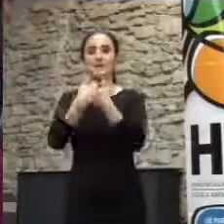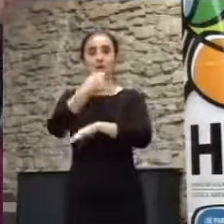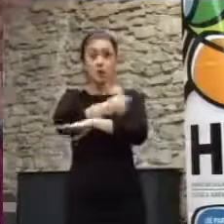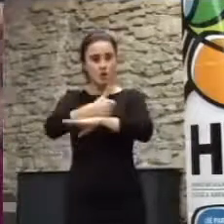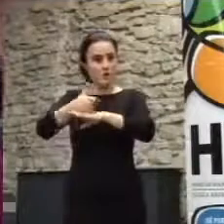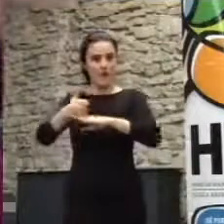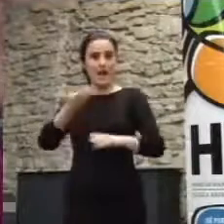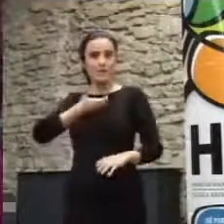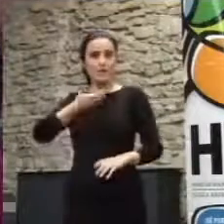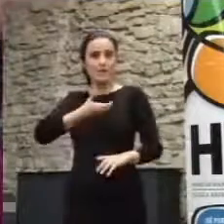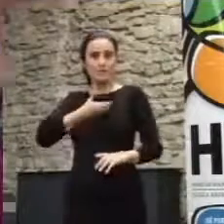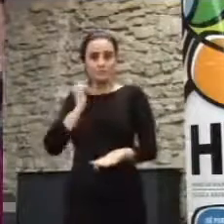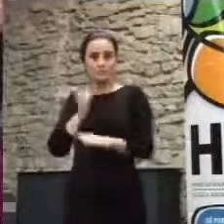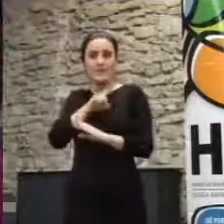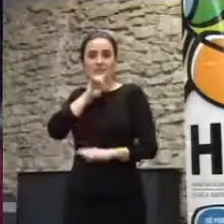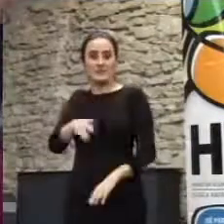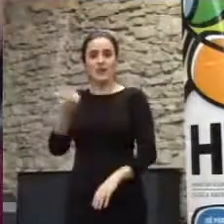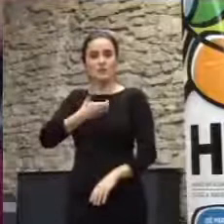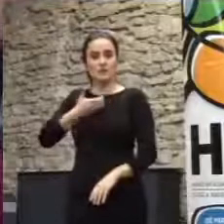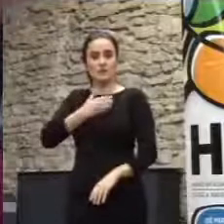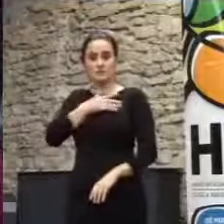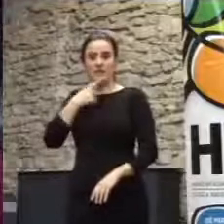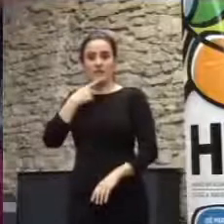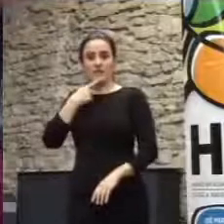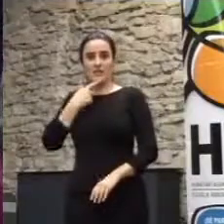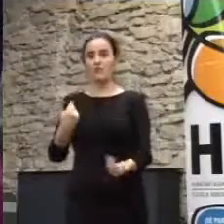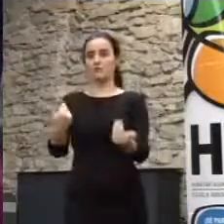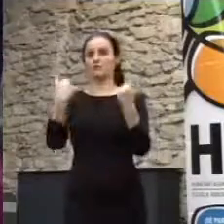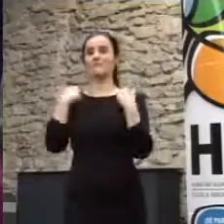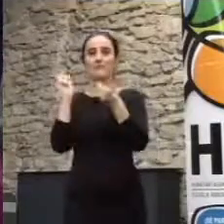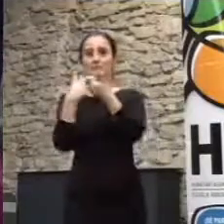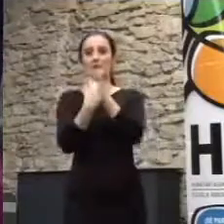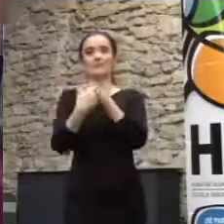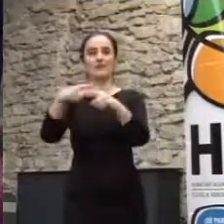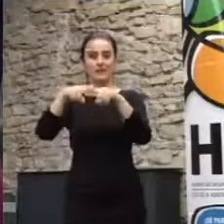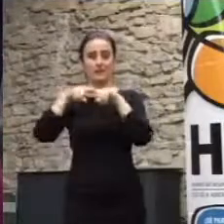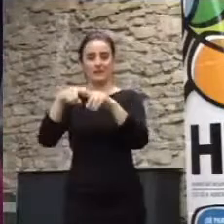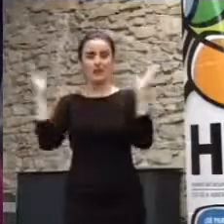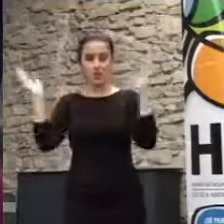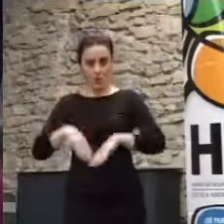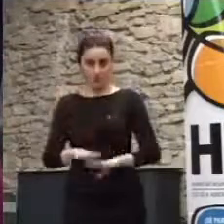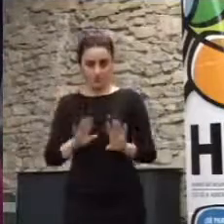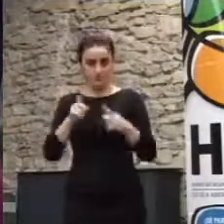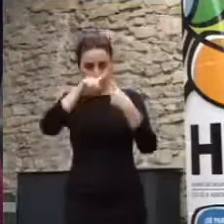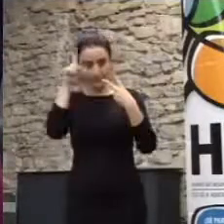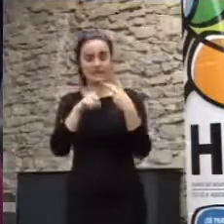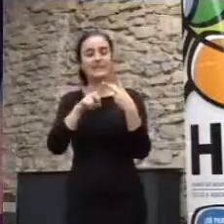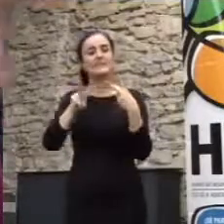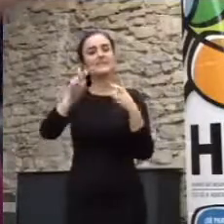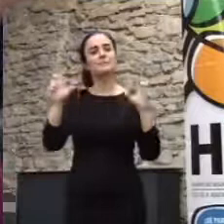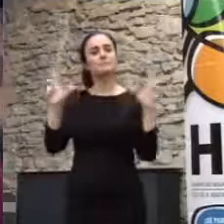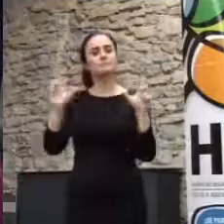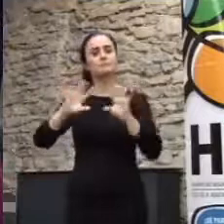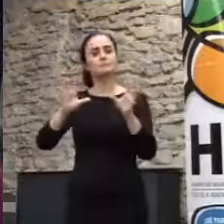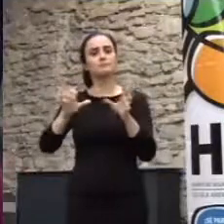es la regulada por el ayuntamiento, no hay coparticipación. Entonces, eso hay que decirlo por delante. Luego, en cuanto a los medios informativos, a mí me ha